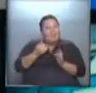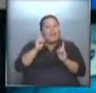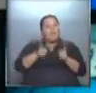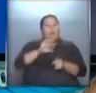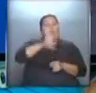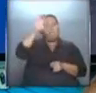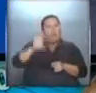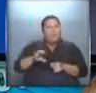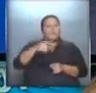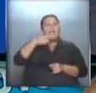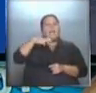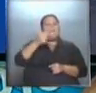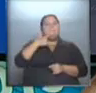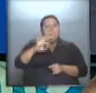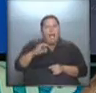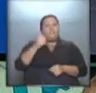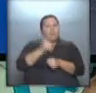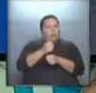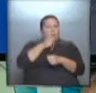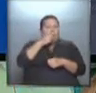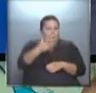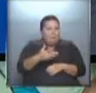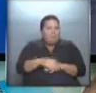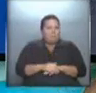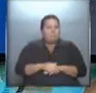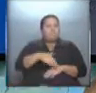interior las PASO funcionaron, claro, con bastante mayor